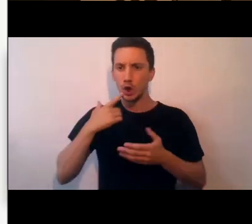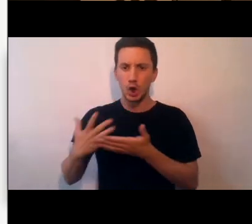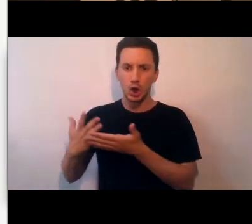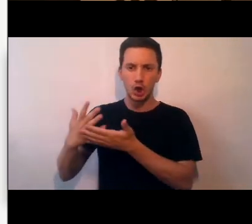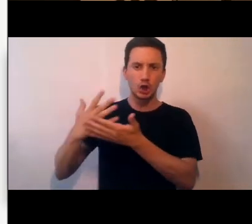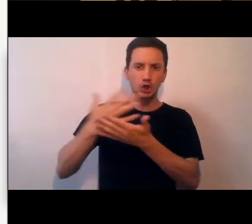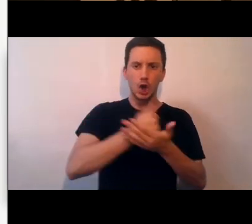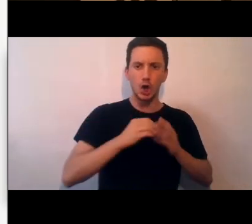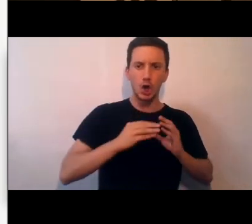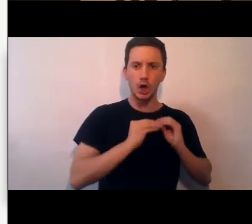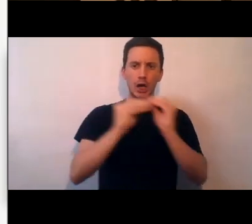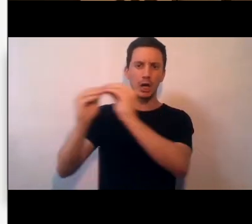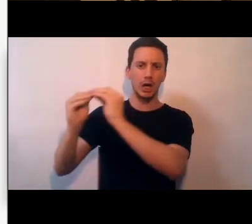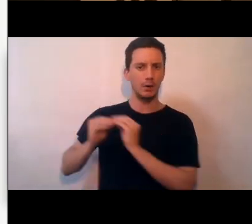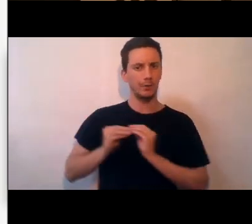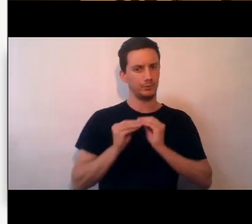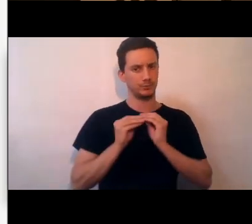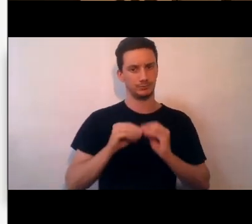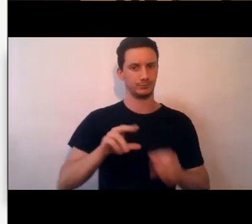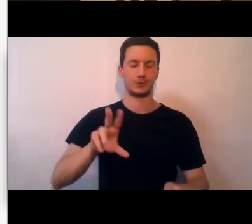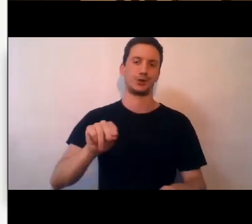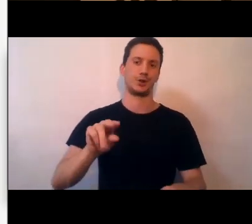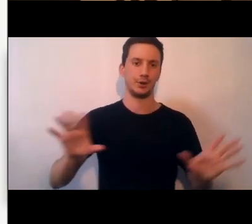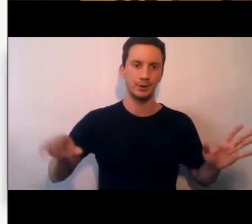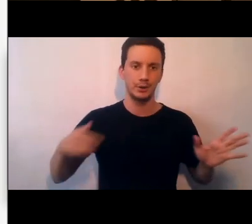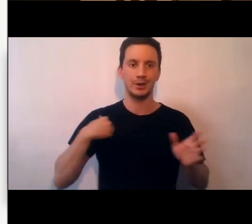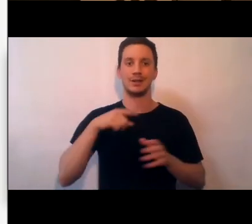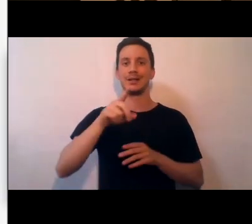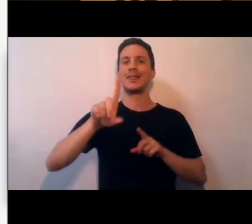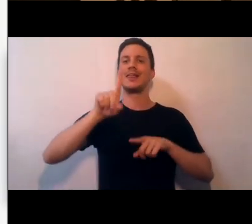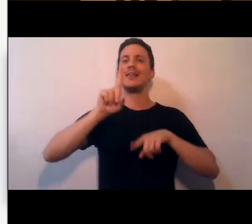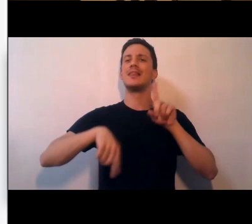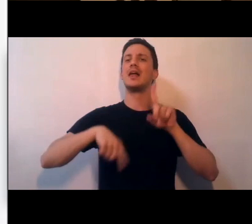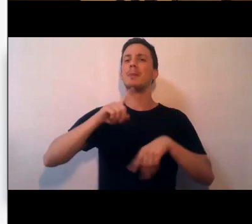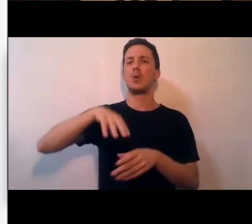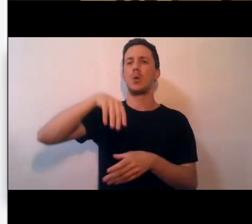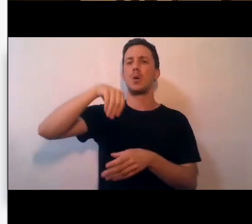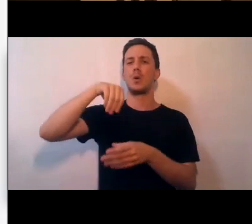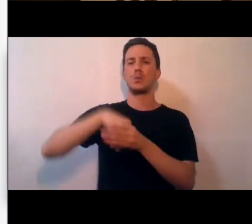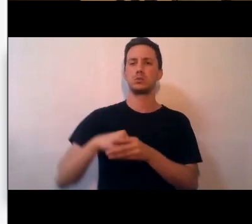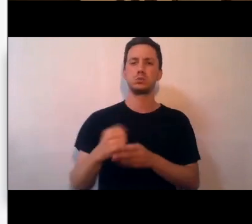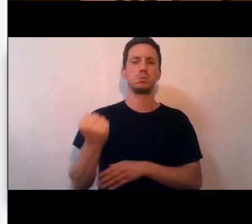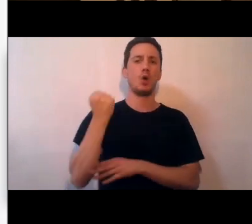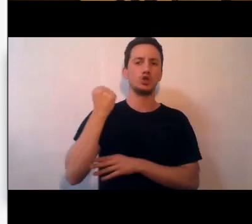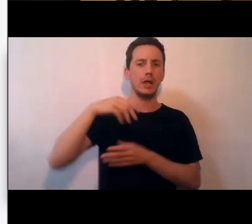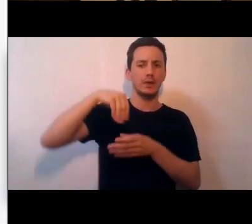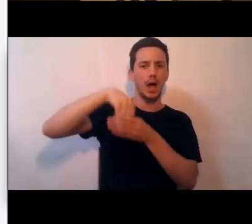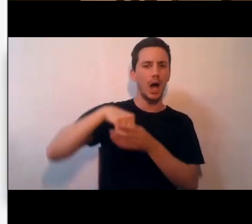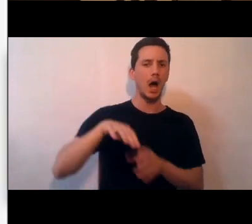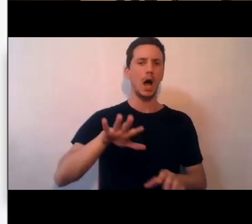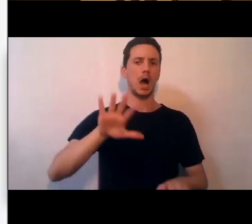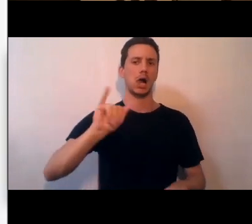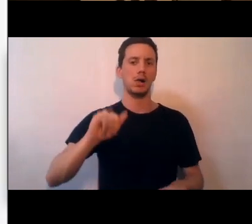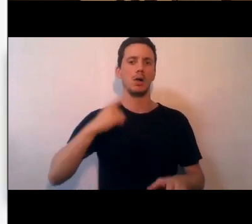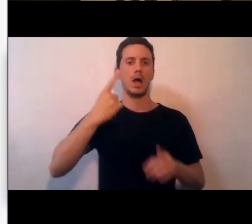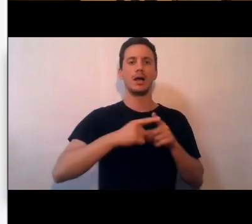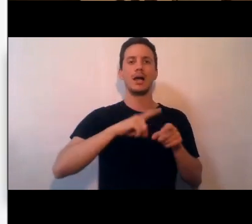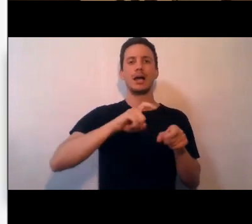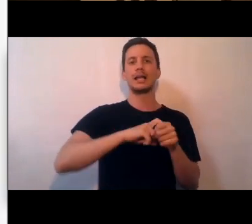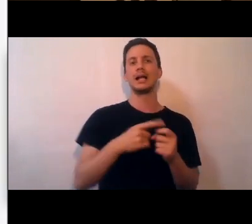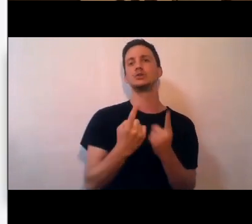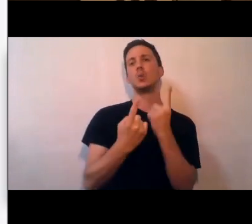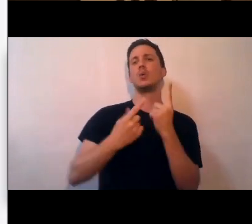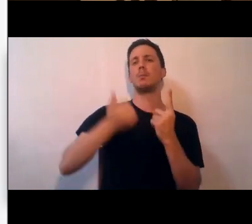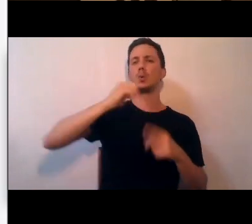depende de la potencia y de la galénica. De la potencia, pues la clase 1 son los más potentes y las 7 son los